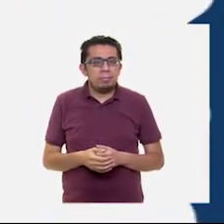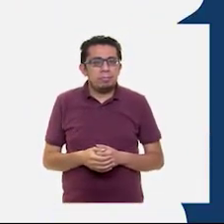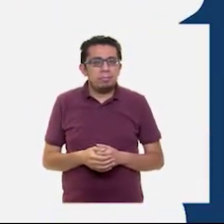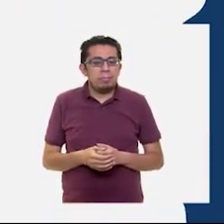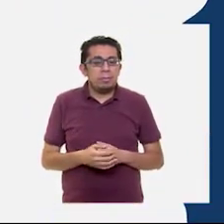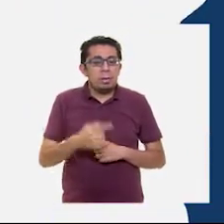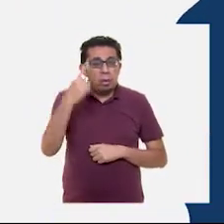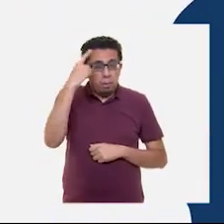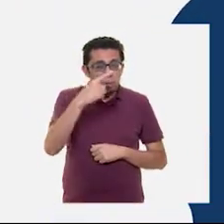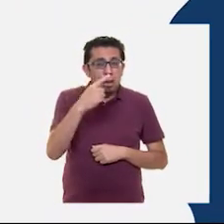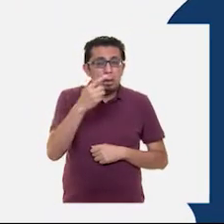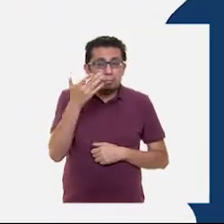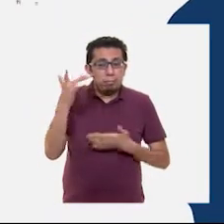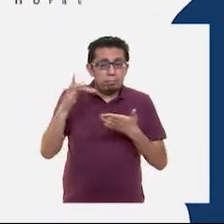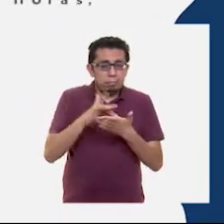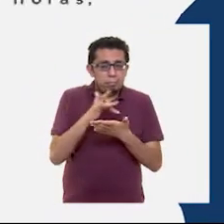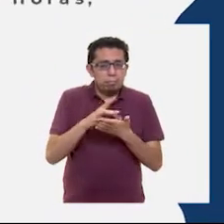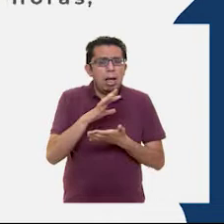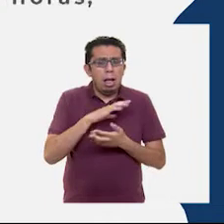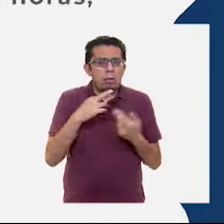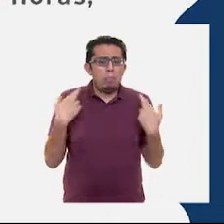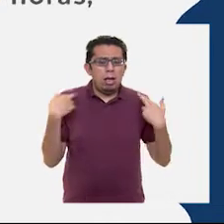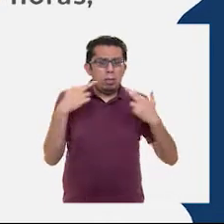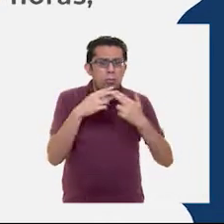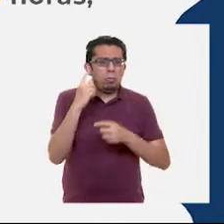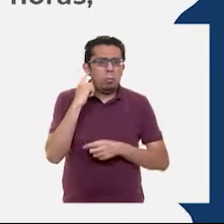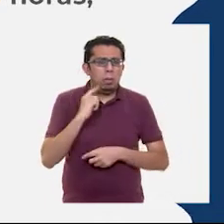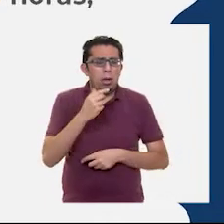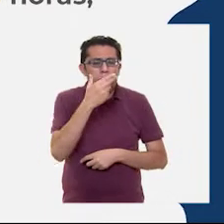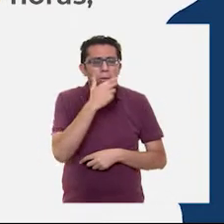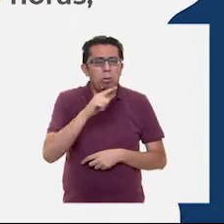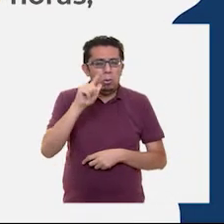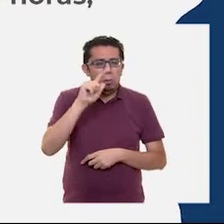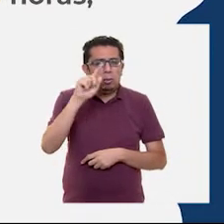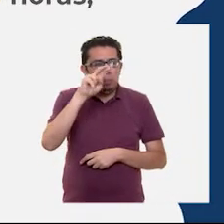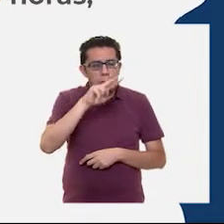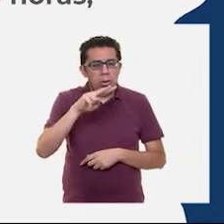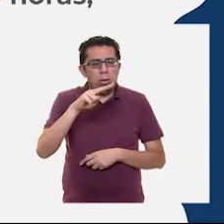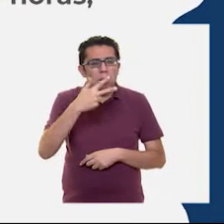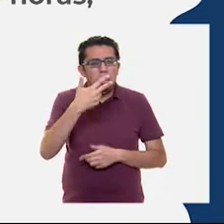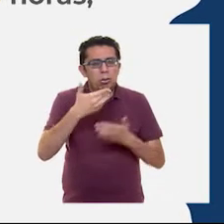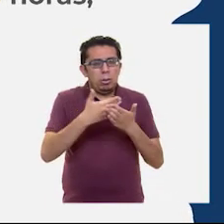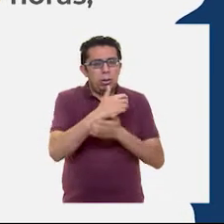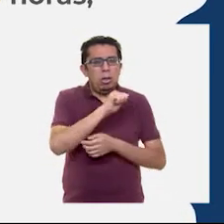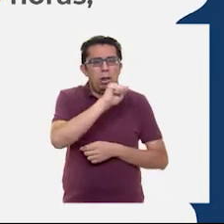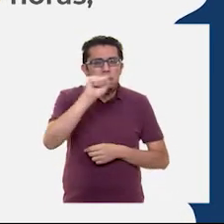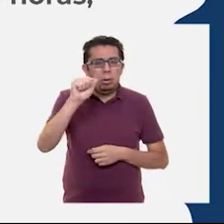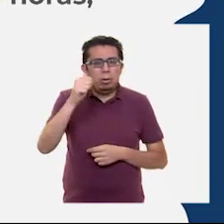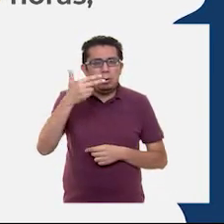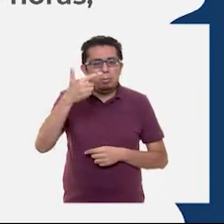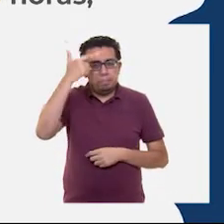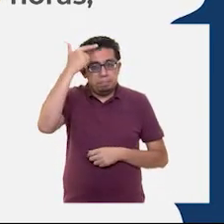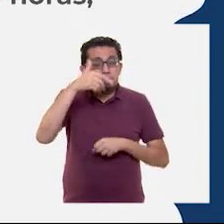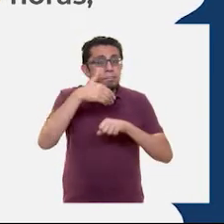Para apoyo pedagógico, hay maestras y maestros de lunes a viernes de 8 a 20 horas en el teléfono